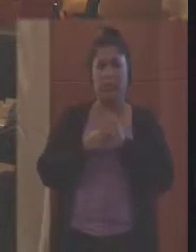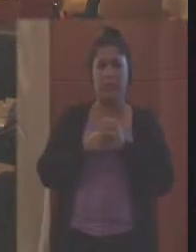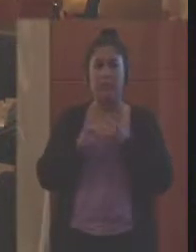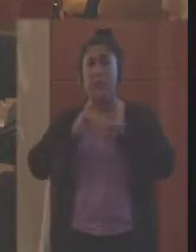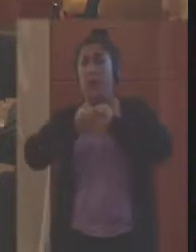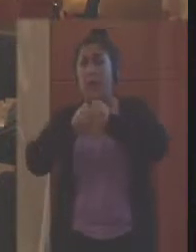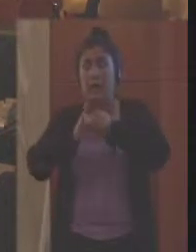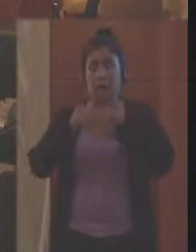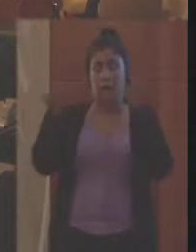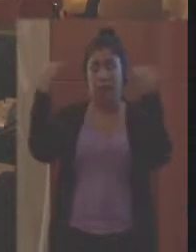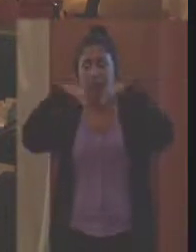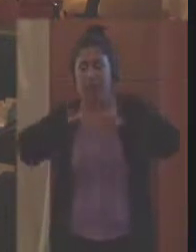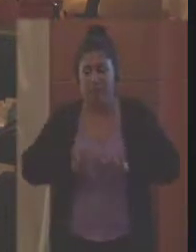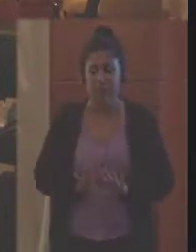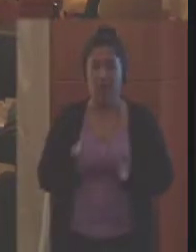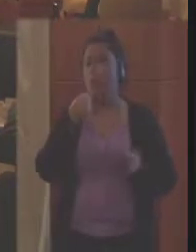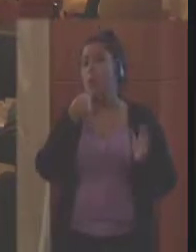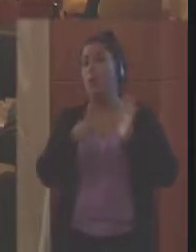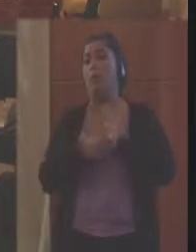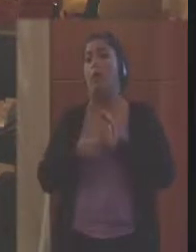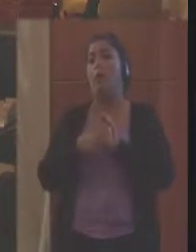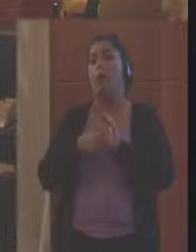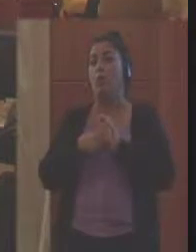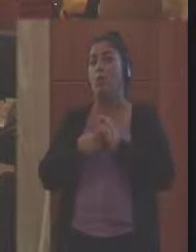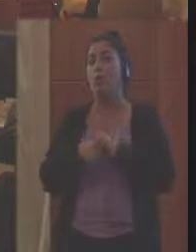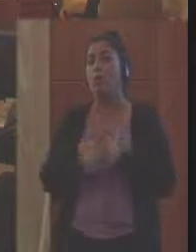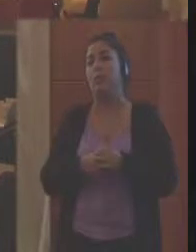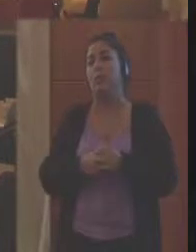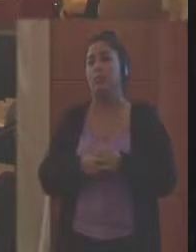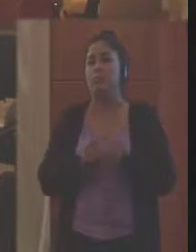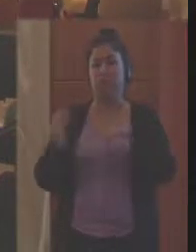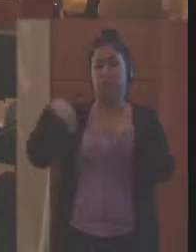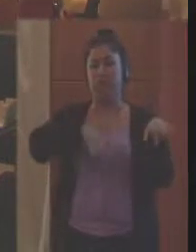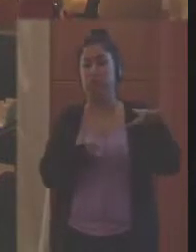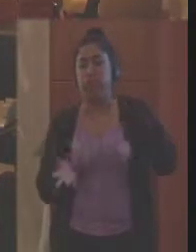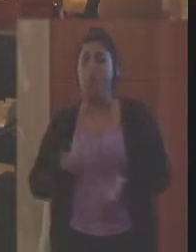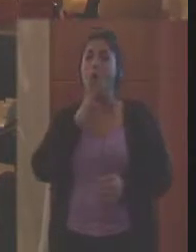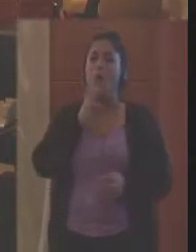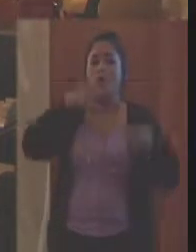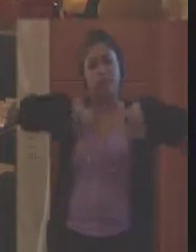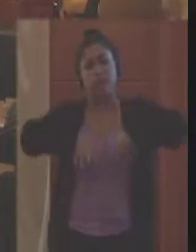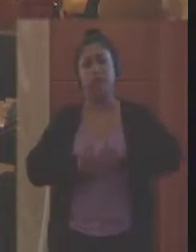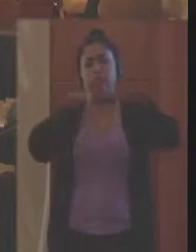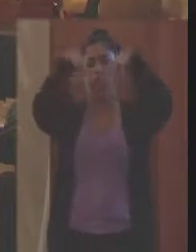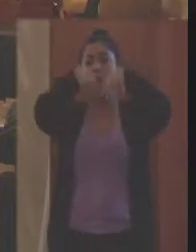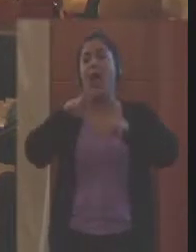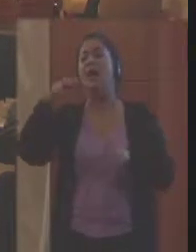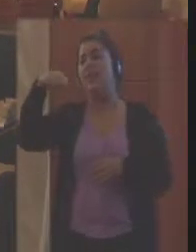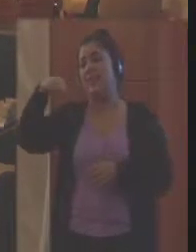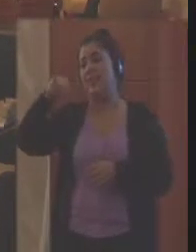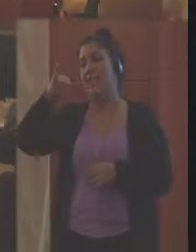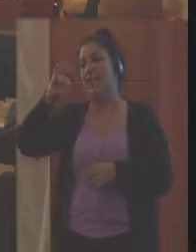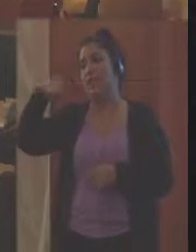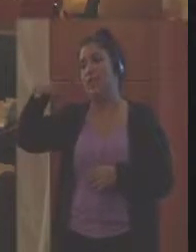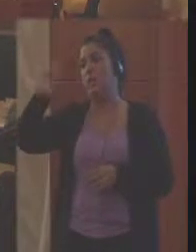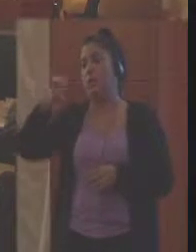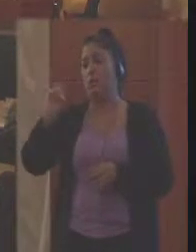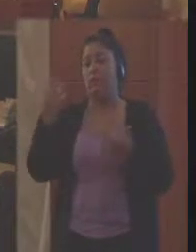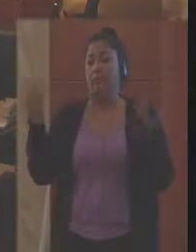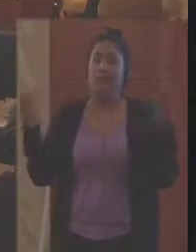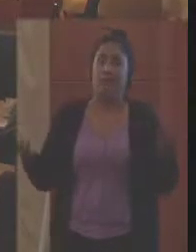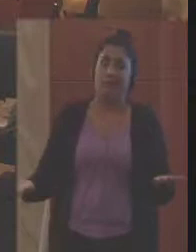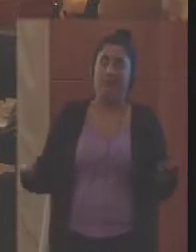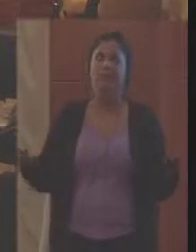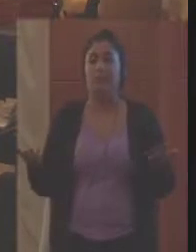muy grande, que fue el fenómeno de la niña 2010-2011, y revisar sobre esa oportunidad la concientización de todos